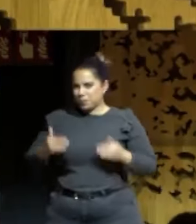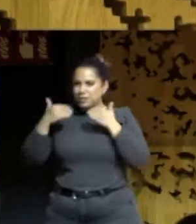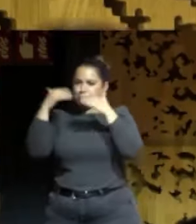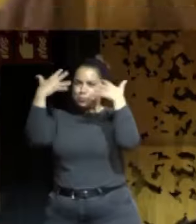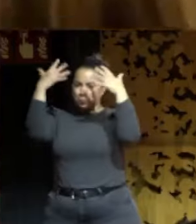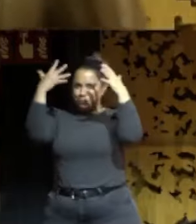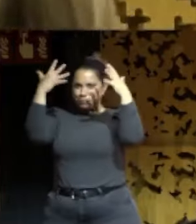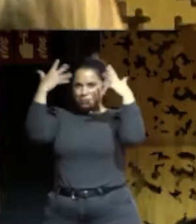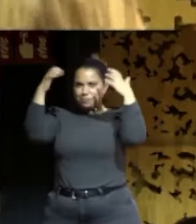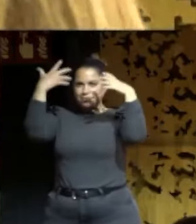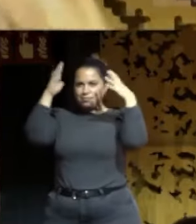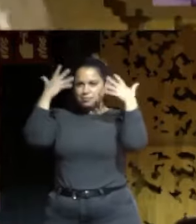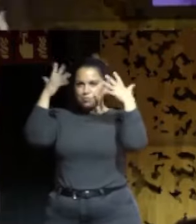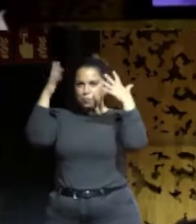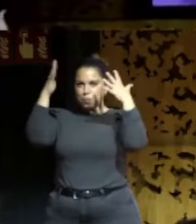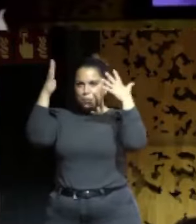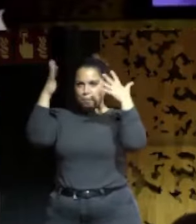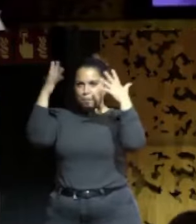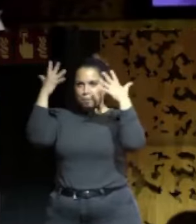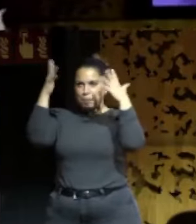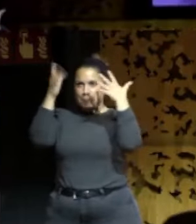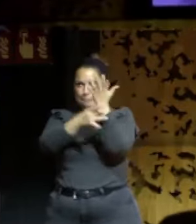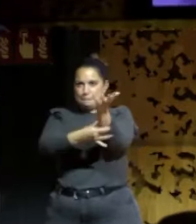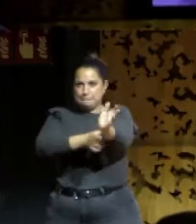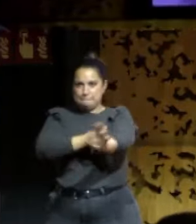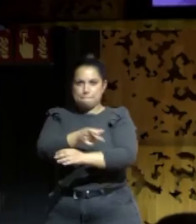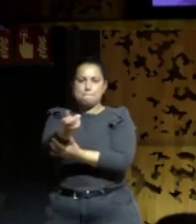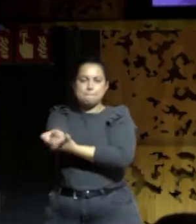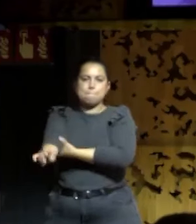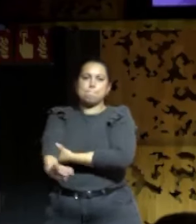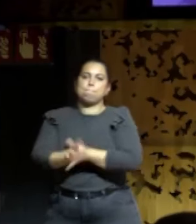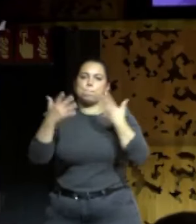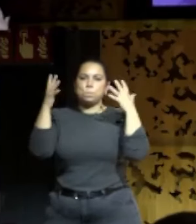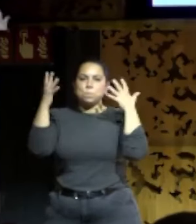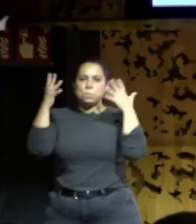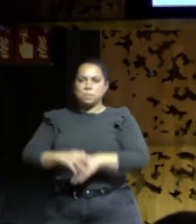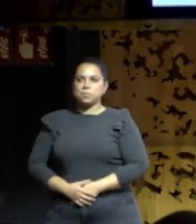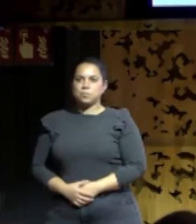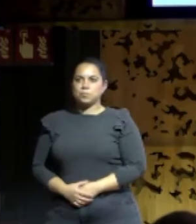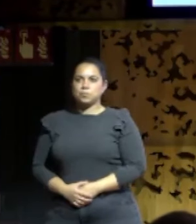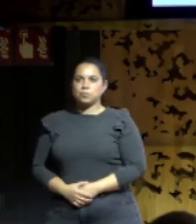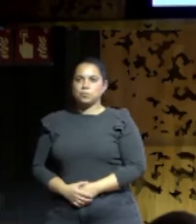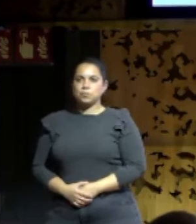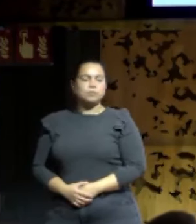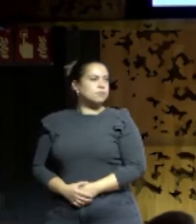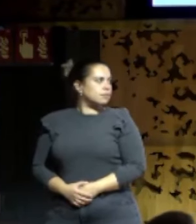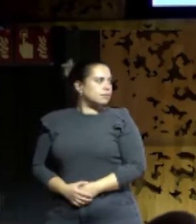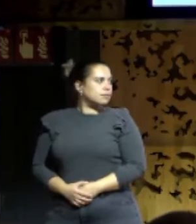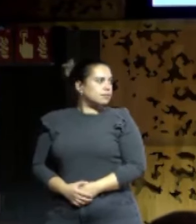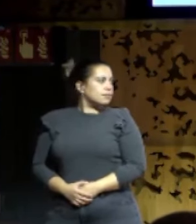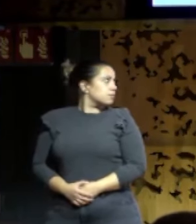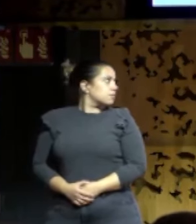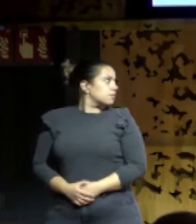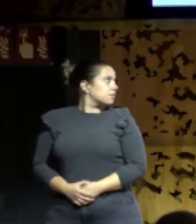Begoña Gómez ha inaugurado este martes un acto del Máster en Dirección de Captación de Fondos de la Universidad Complutense de Madrid, donde se ha reunido a expertos, líderes de